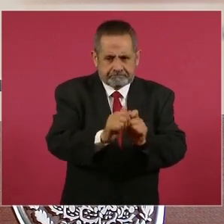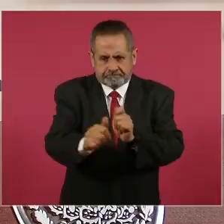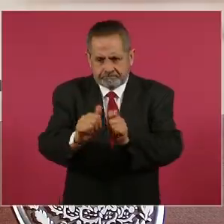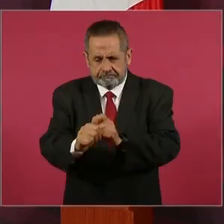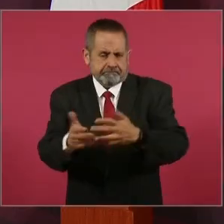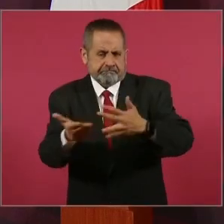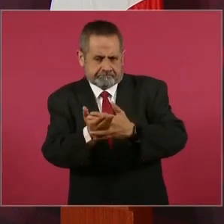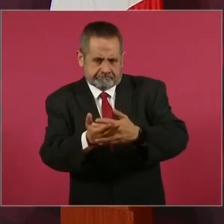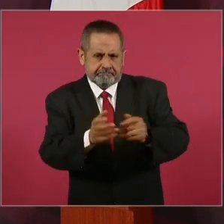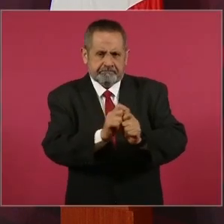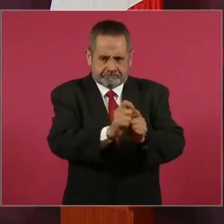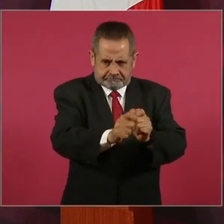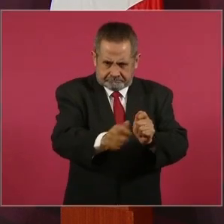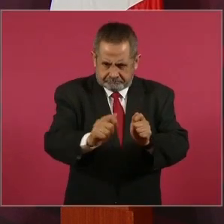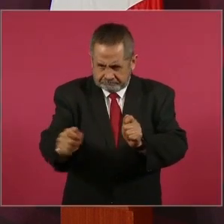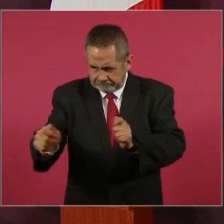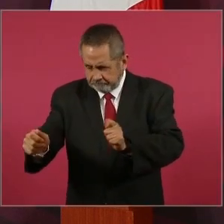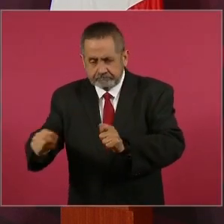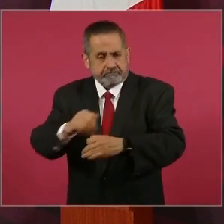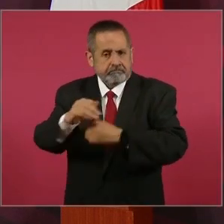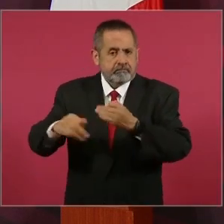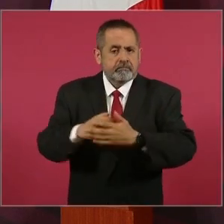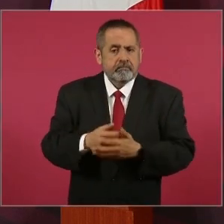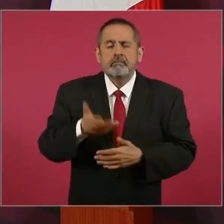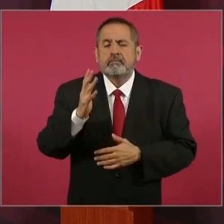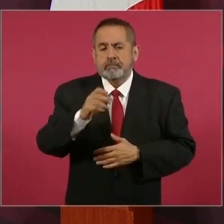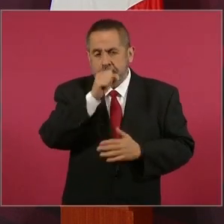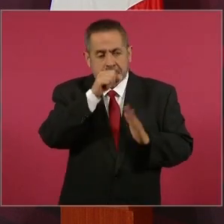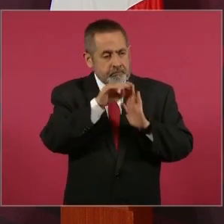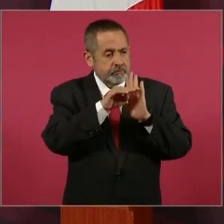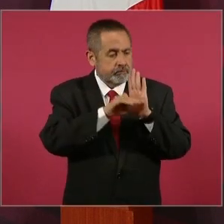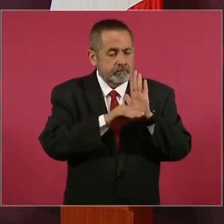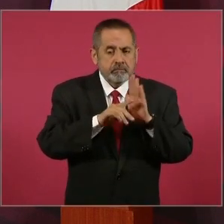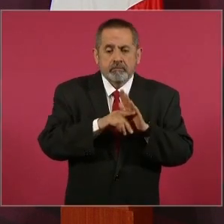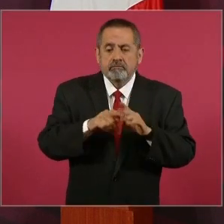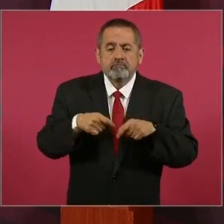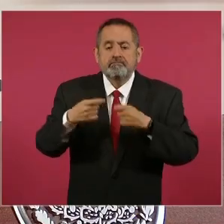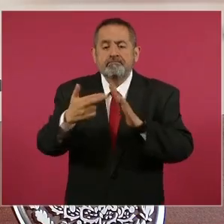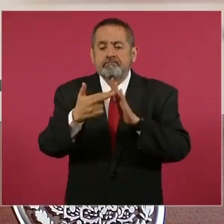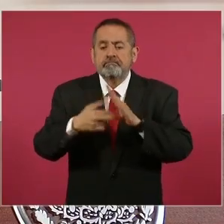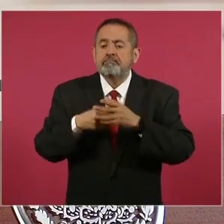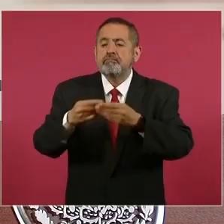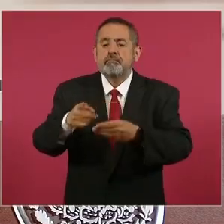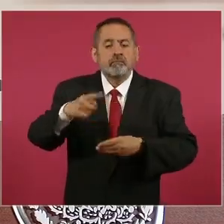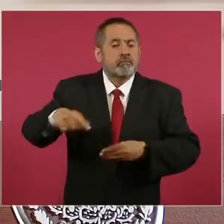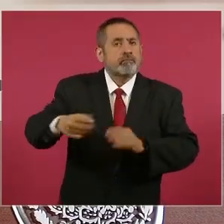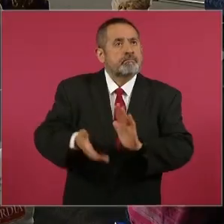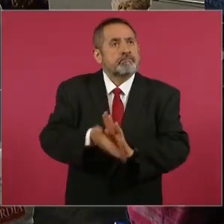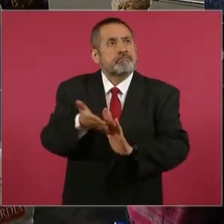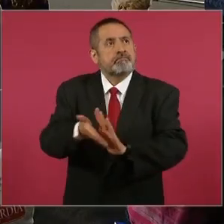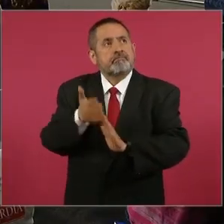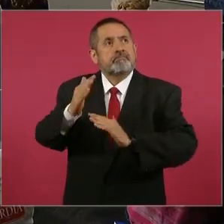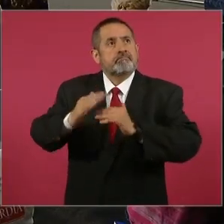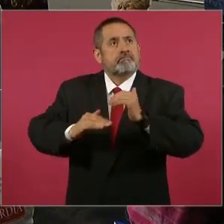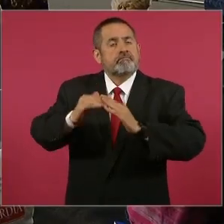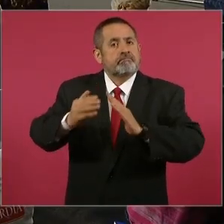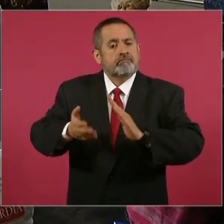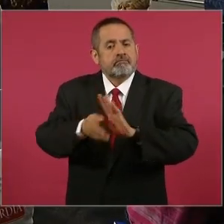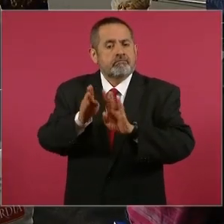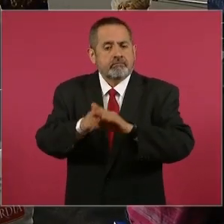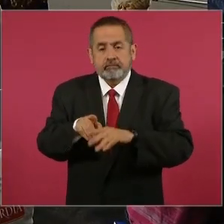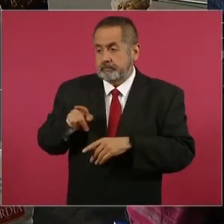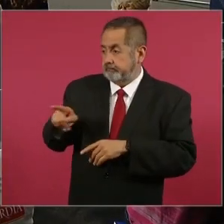partes ya se hicieron también las guías de autoconstrucción nos ayudaron los